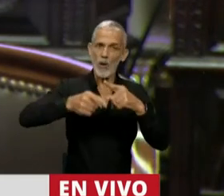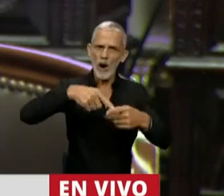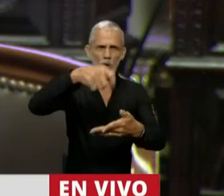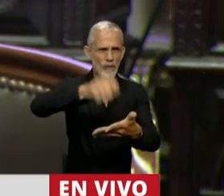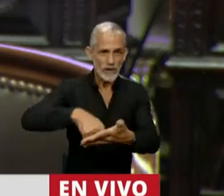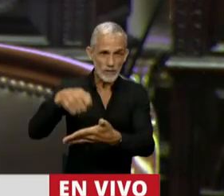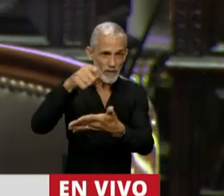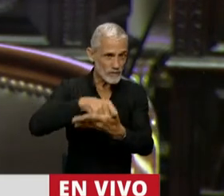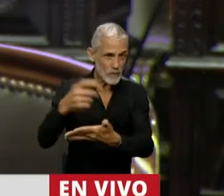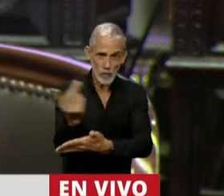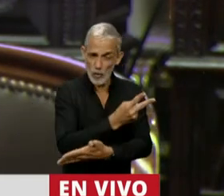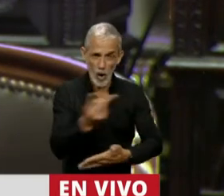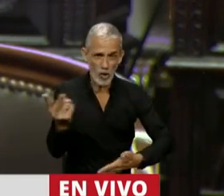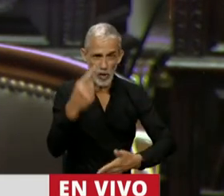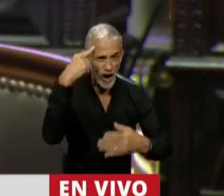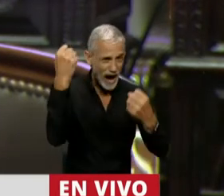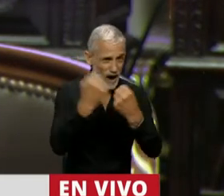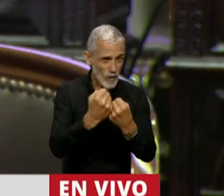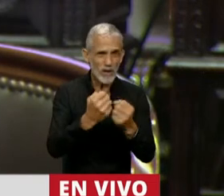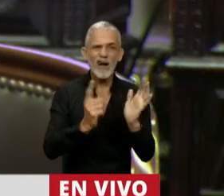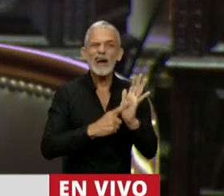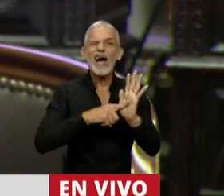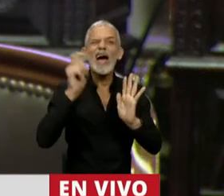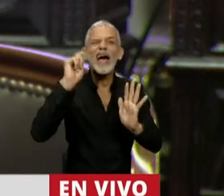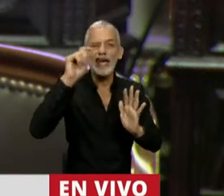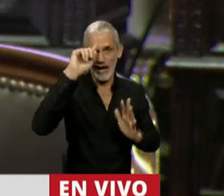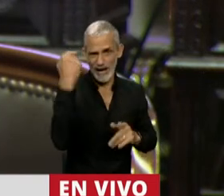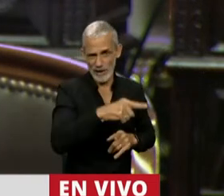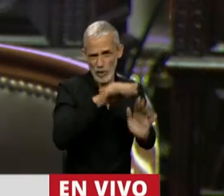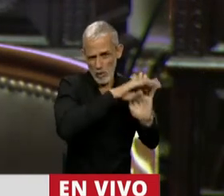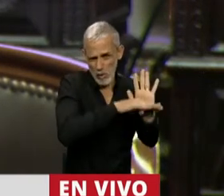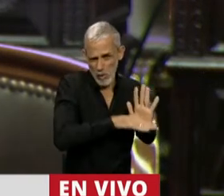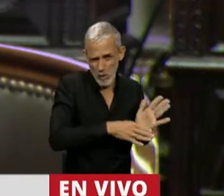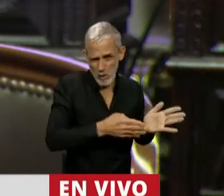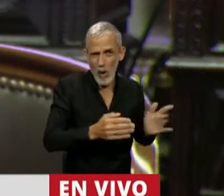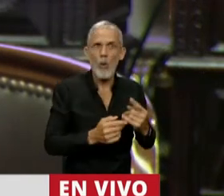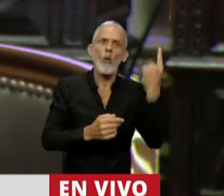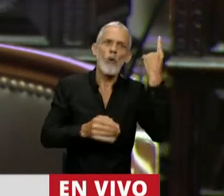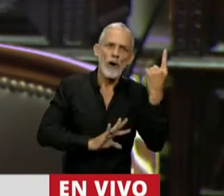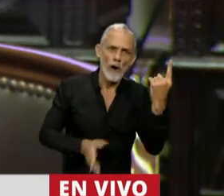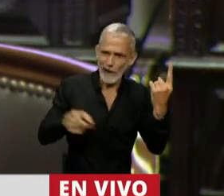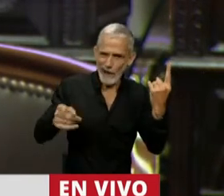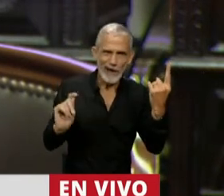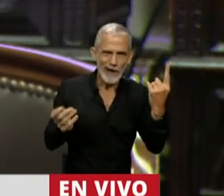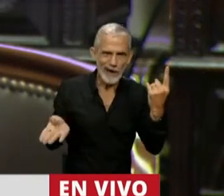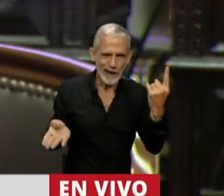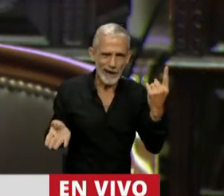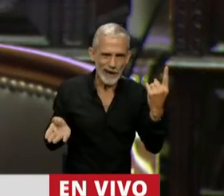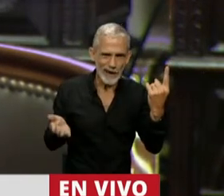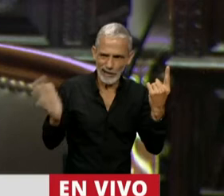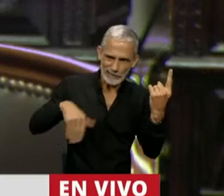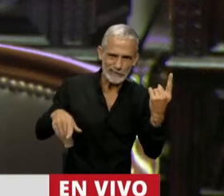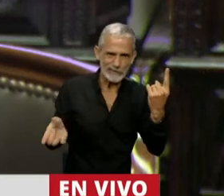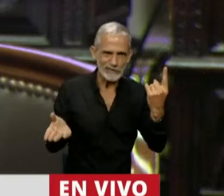convenios sea reglamentada por la nación que no es sino uno de esos estados.